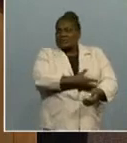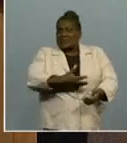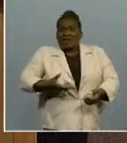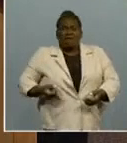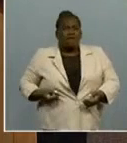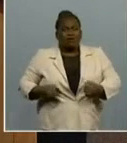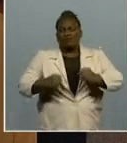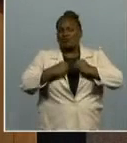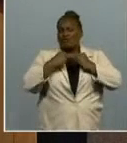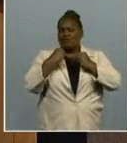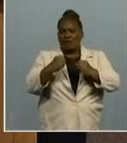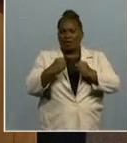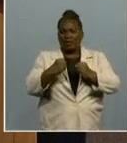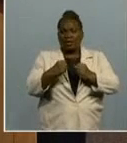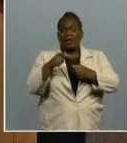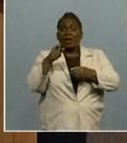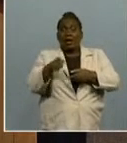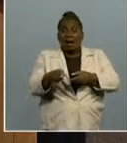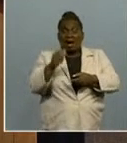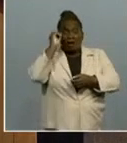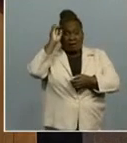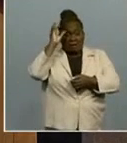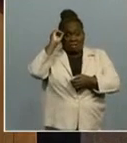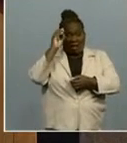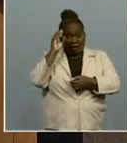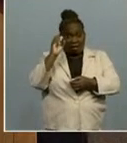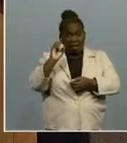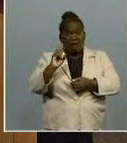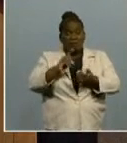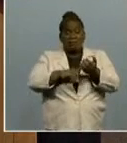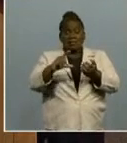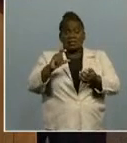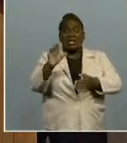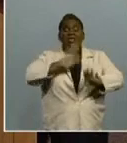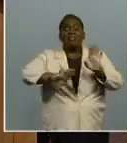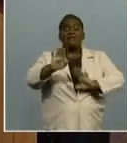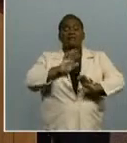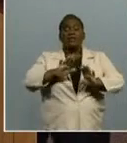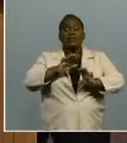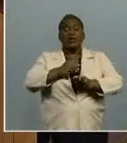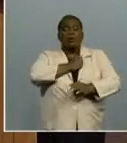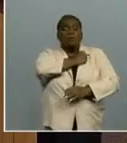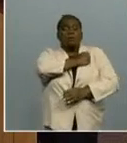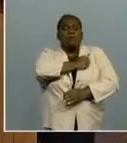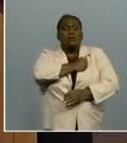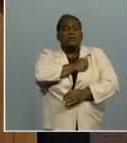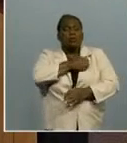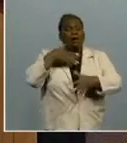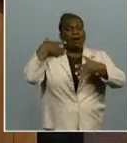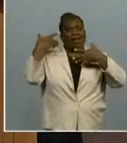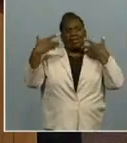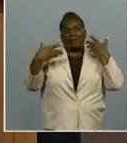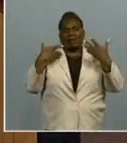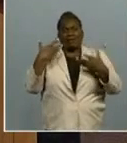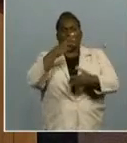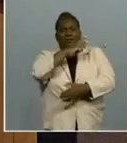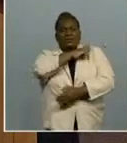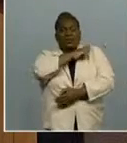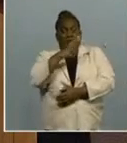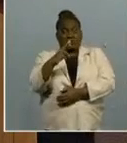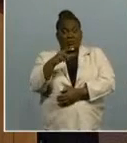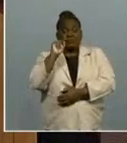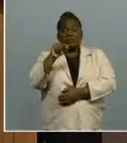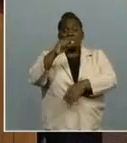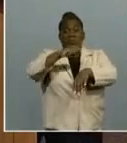ideales que la organización defiende con pasión con alegría y con responsabilidad es hora de comprender